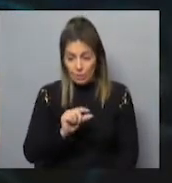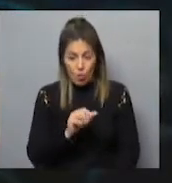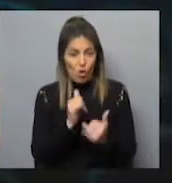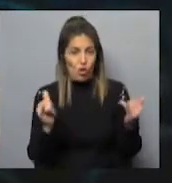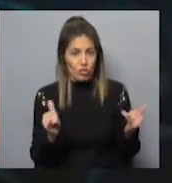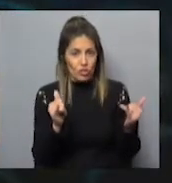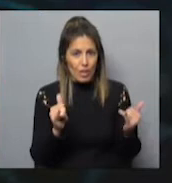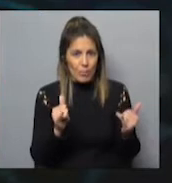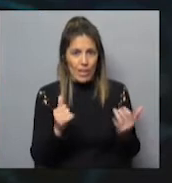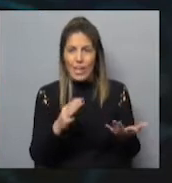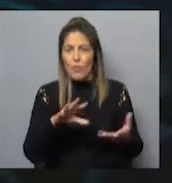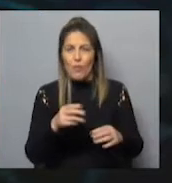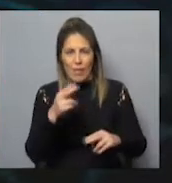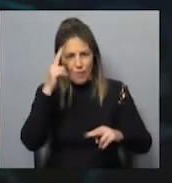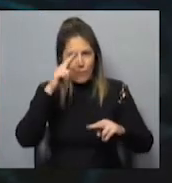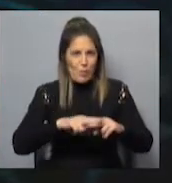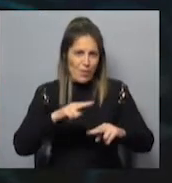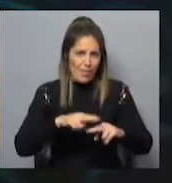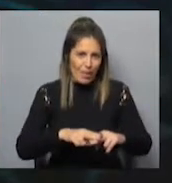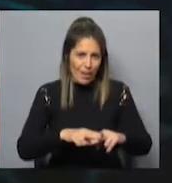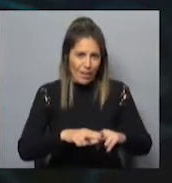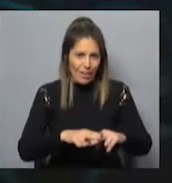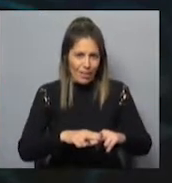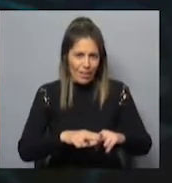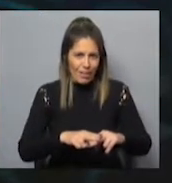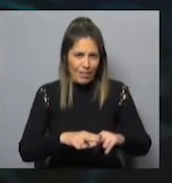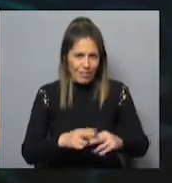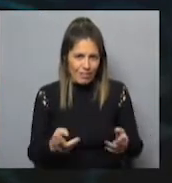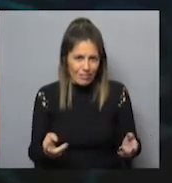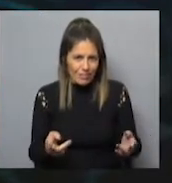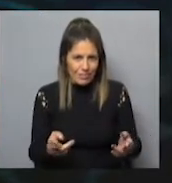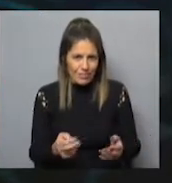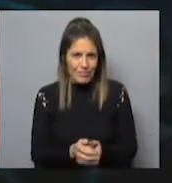tiempo en un trastorno esta comunidad